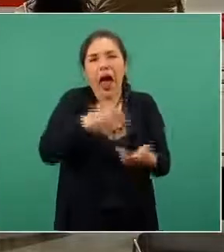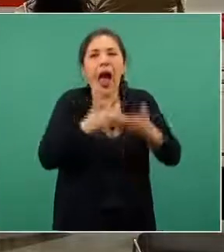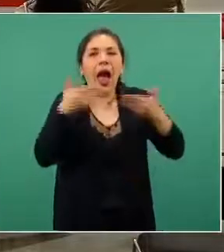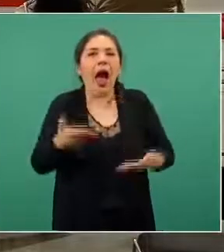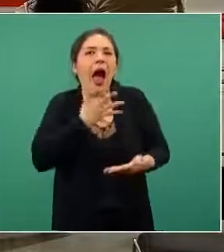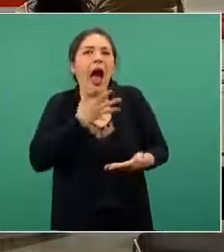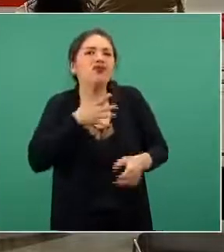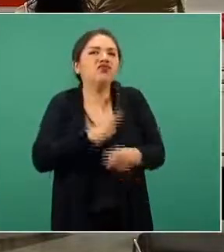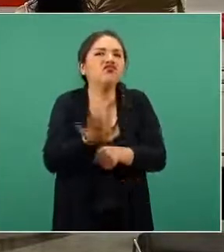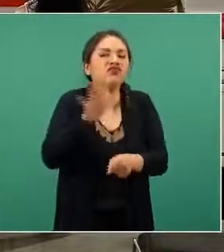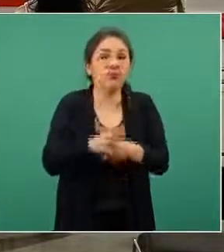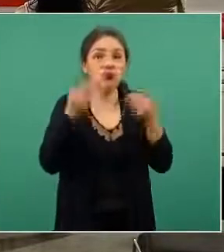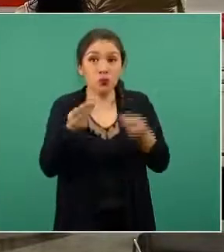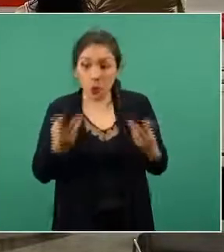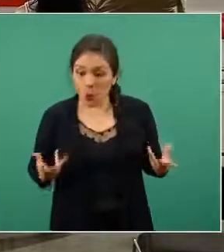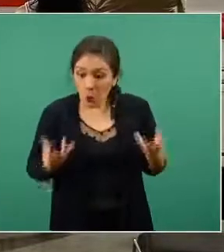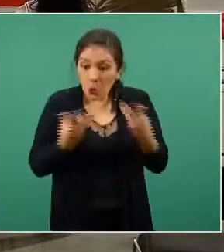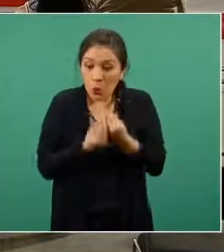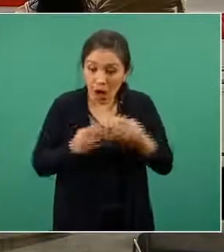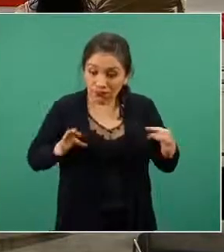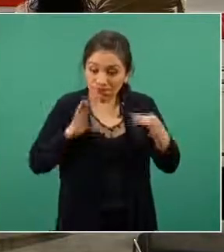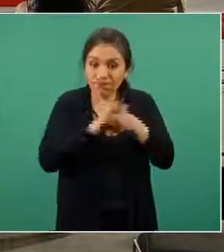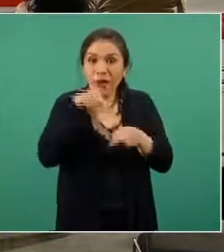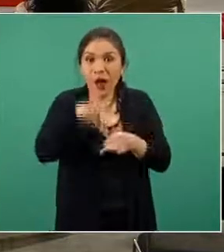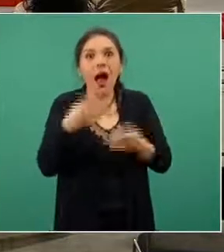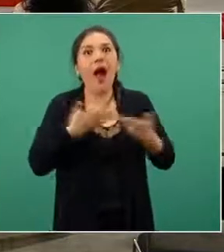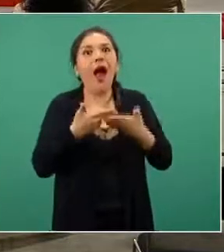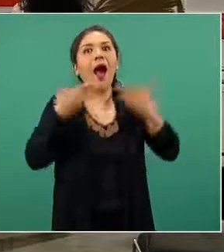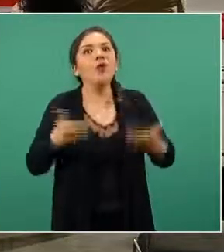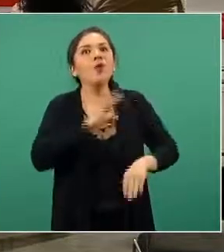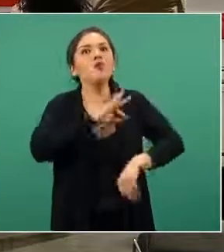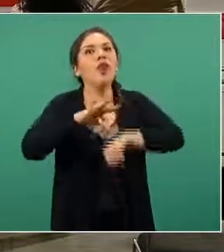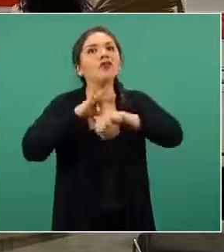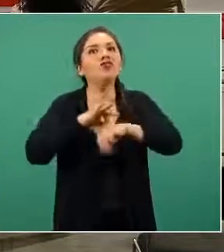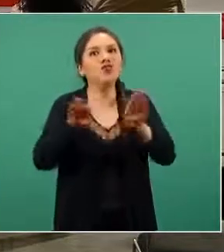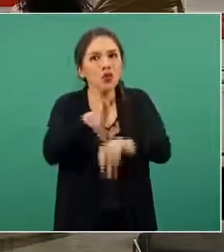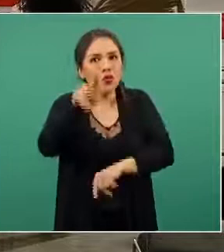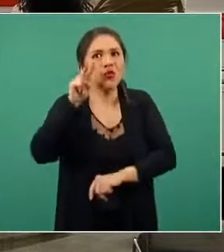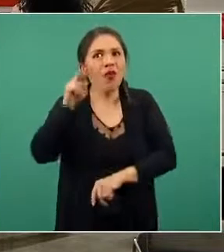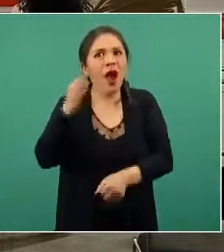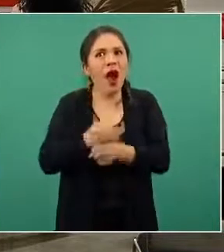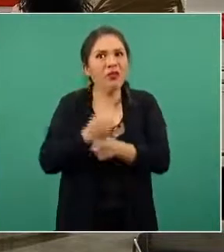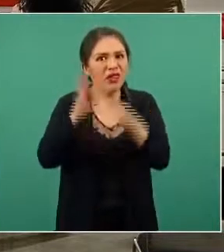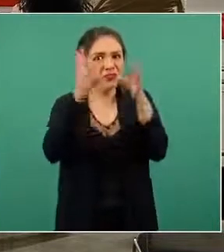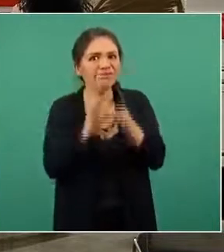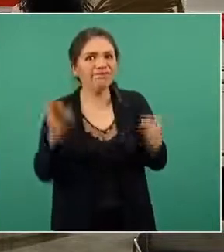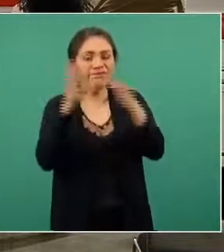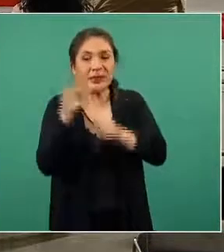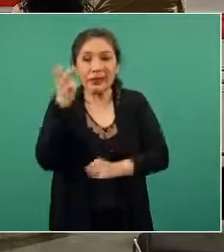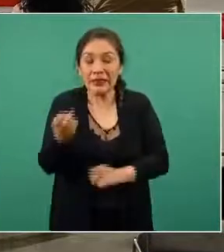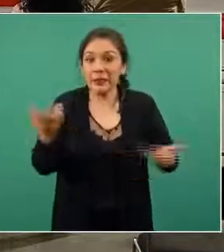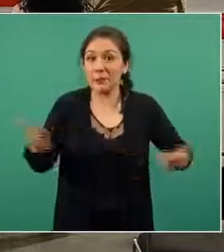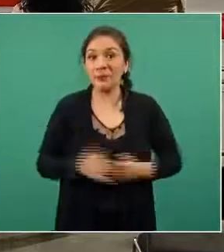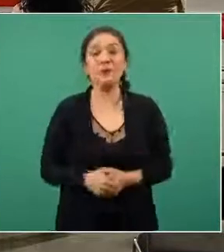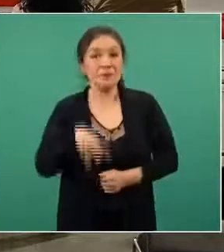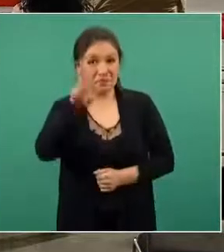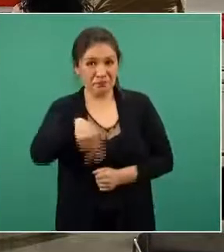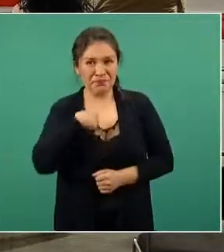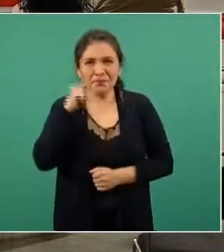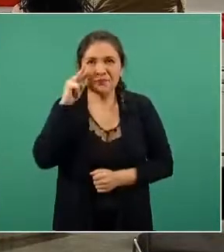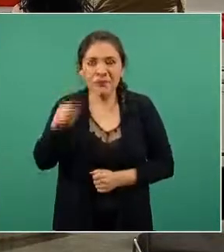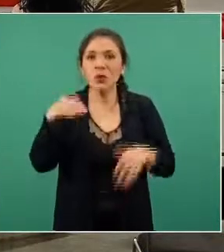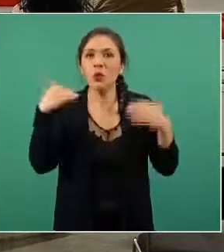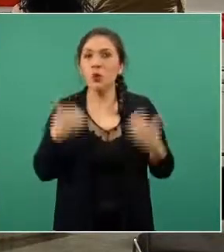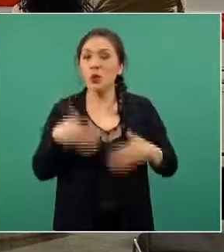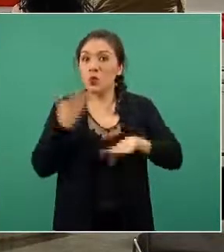disponemos, que al fusionarse pueden hacer realidad todo esto que acabamos de ver en la exposición. De hecho, tomó